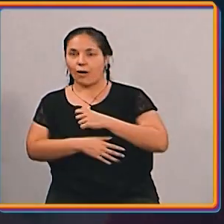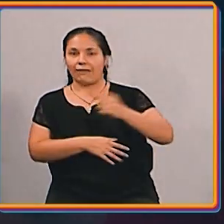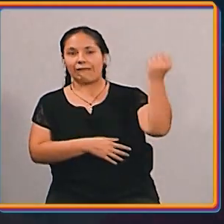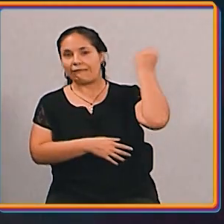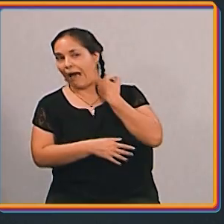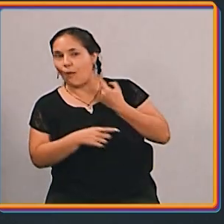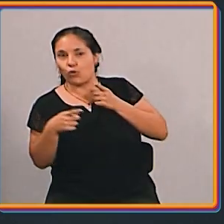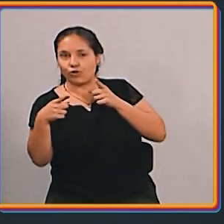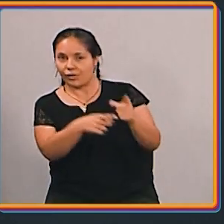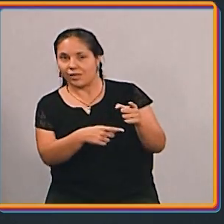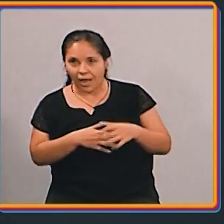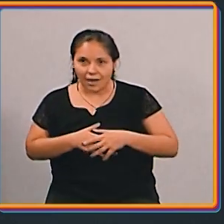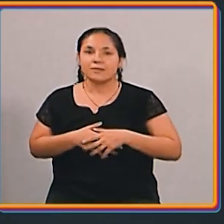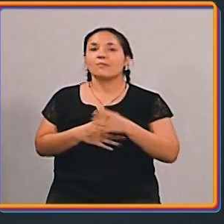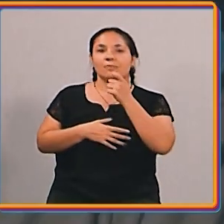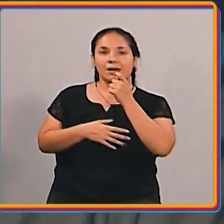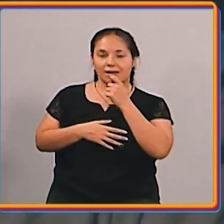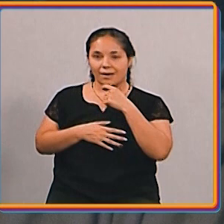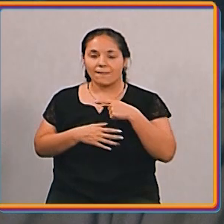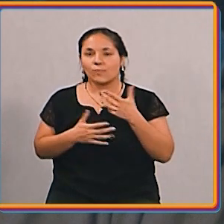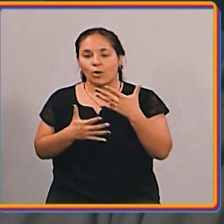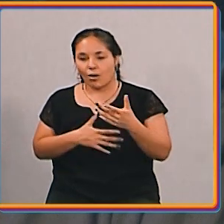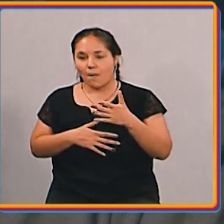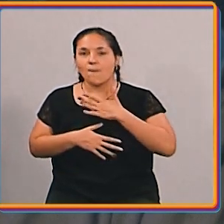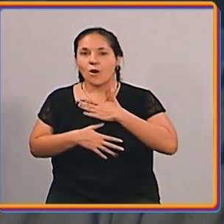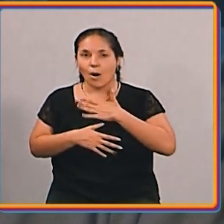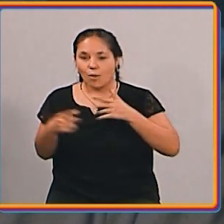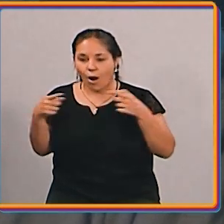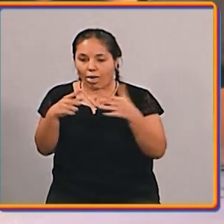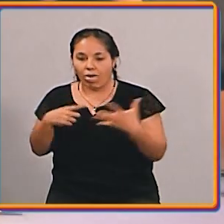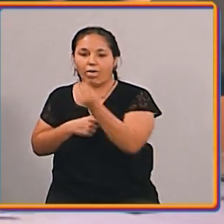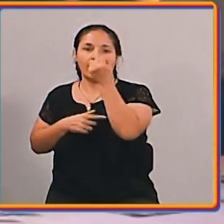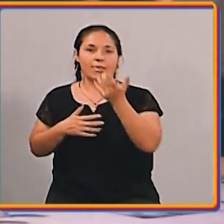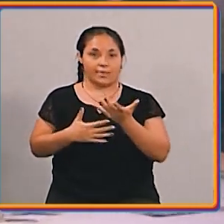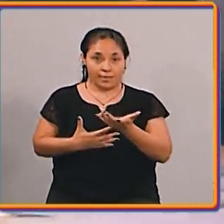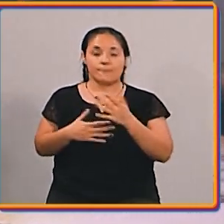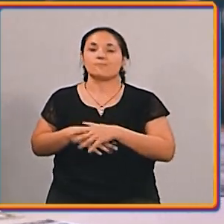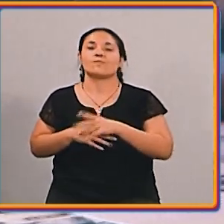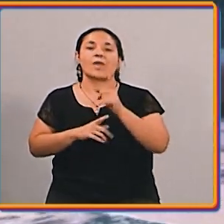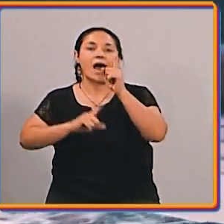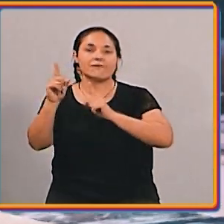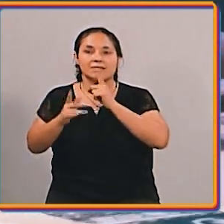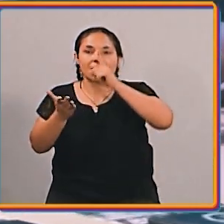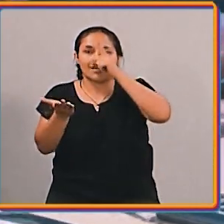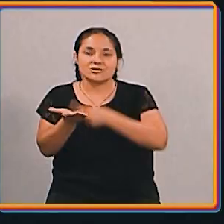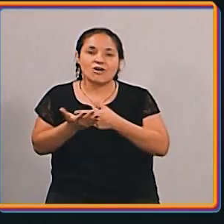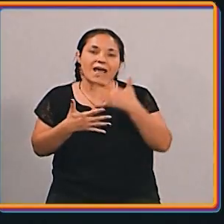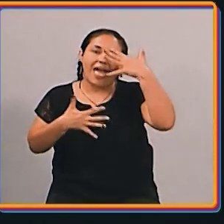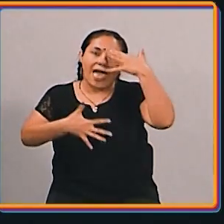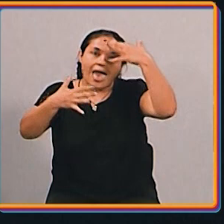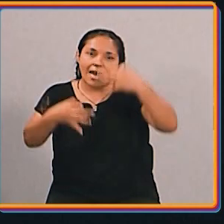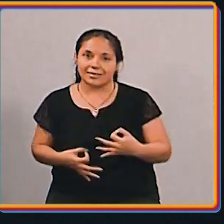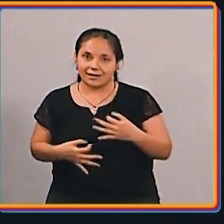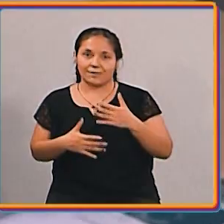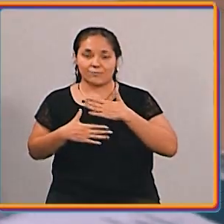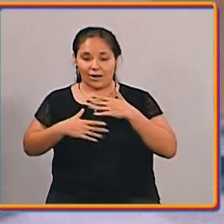manera disimulada sus esfuerzos por conseguir alimentos. Dead of Winter nos obliga a tomar muchas veces decisiones del tipo